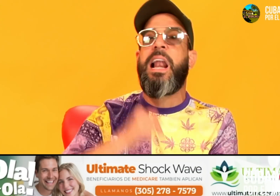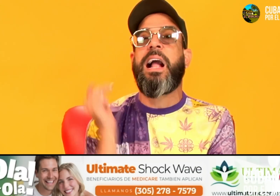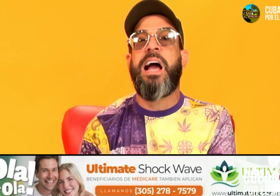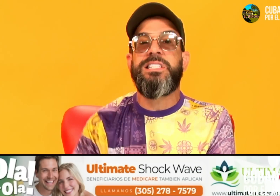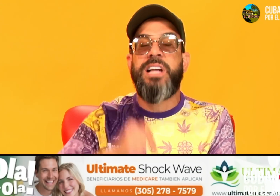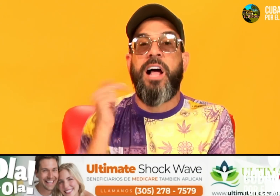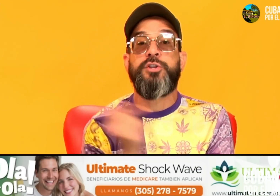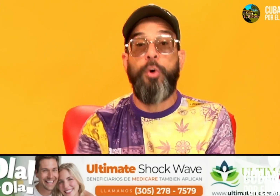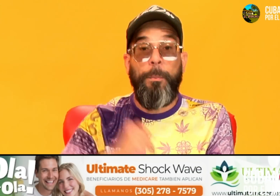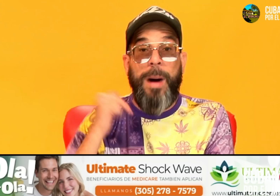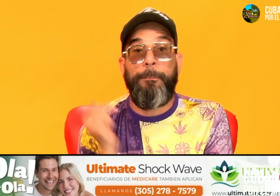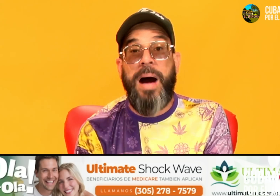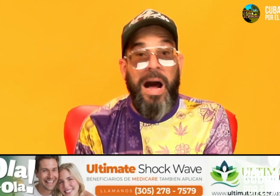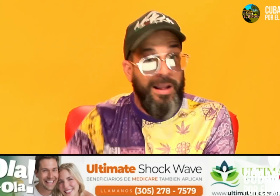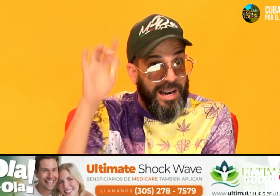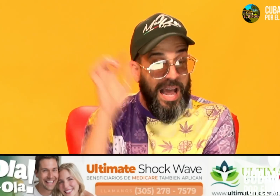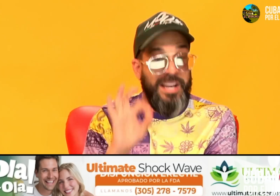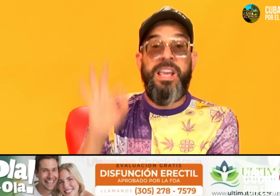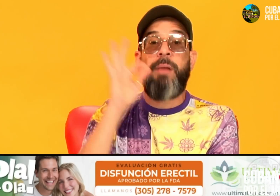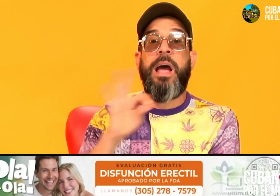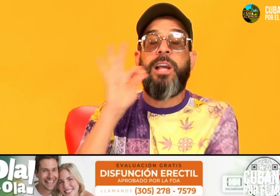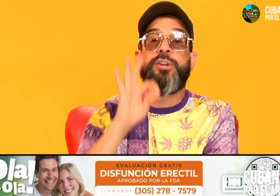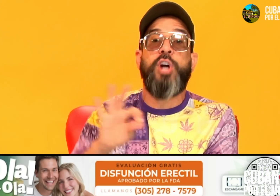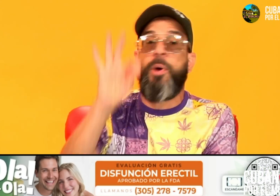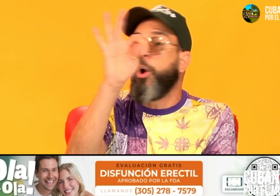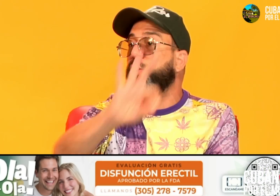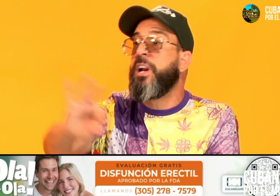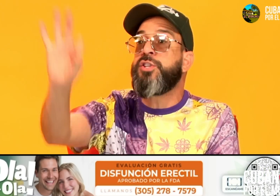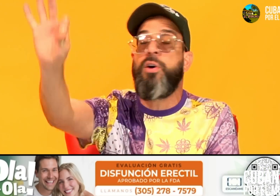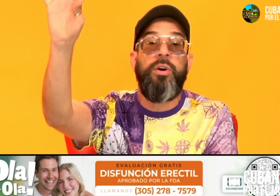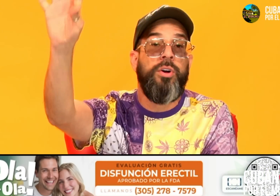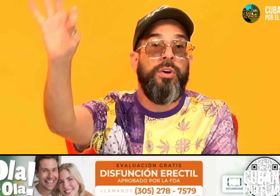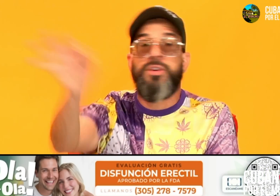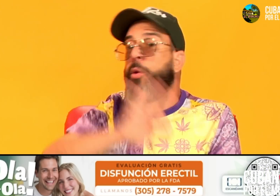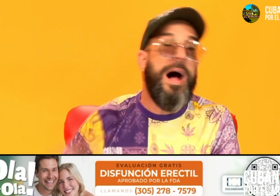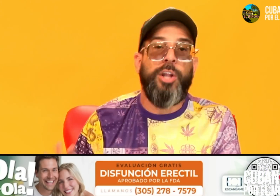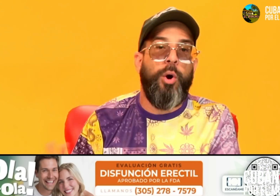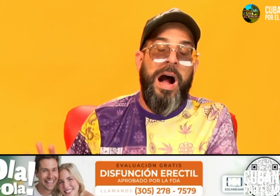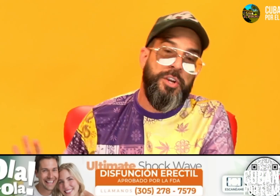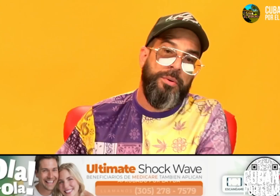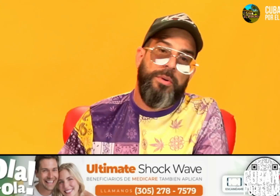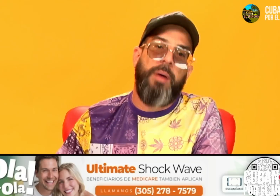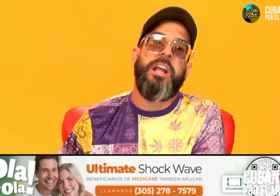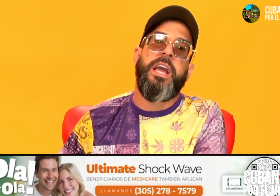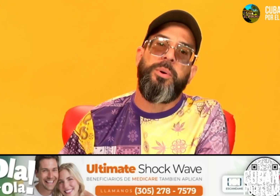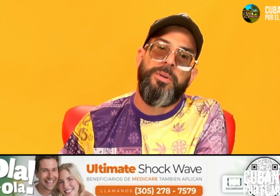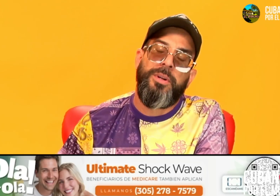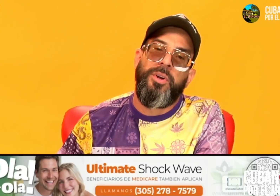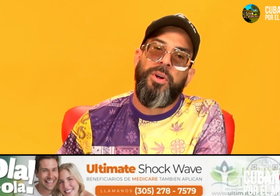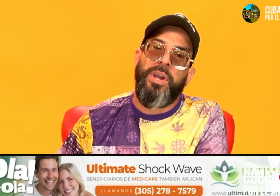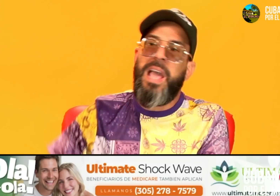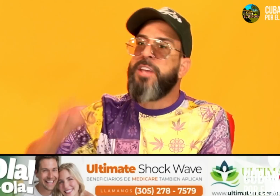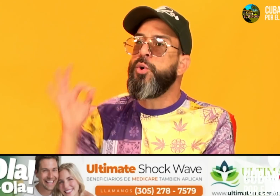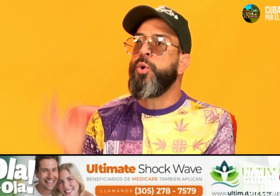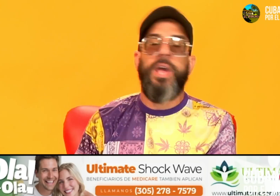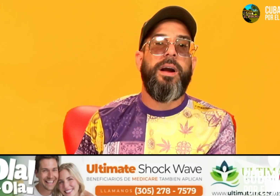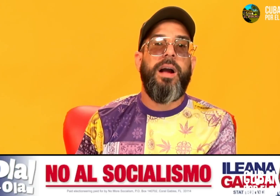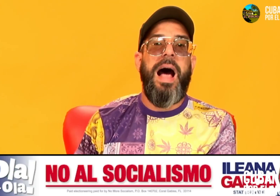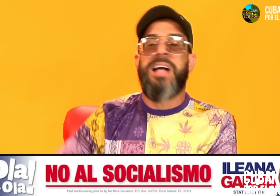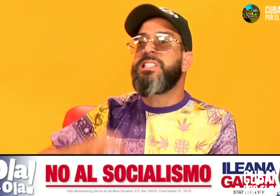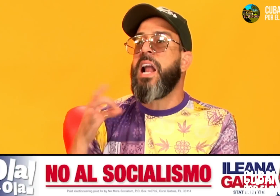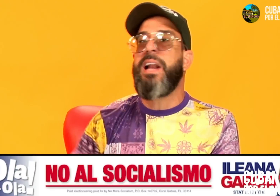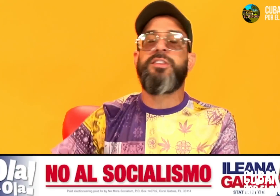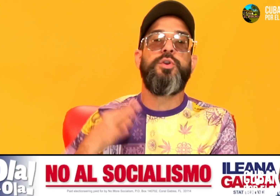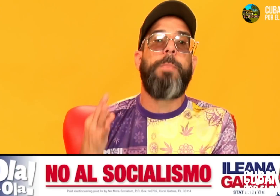de la cárcel a su papá. La niña de Michael Osorbo, que lo tiene son 4 años, caballero. Que ayuden